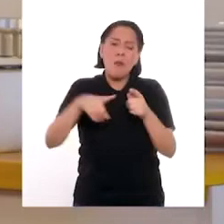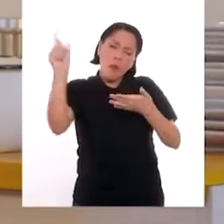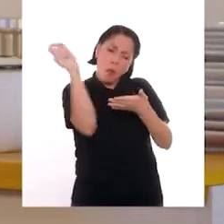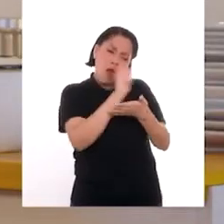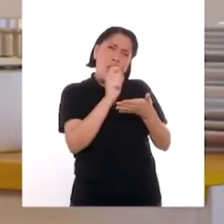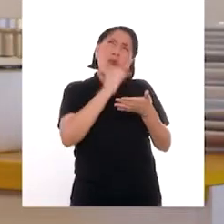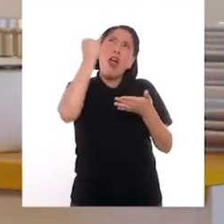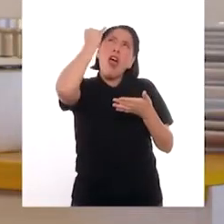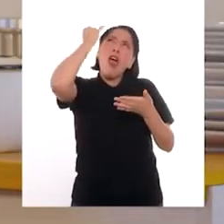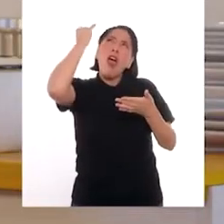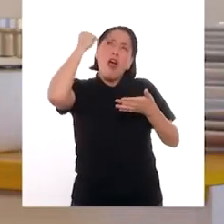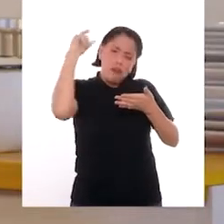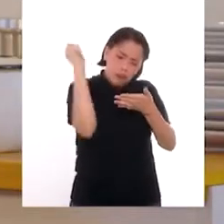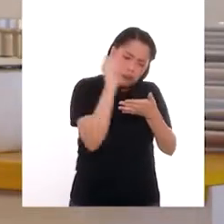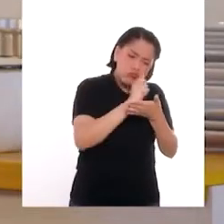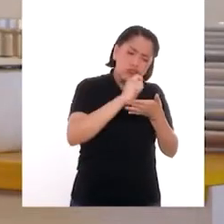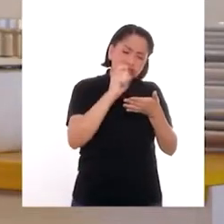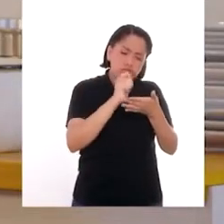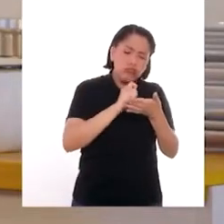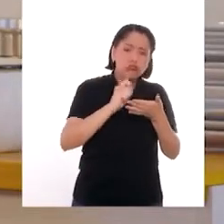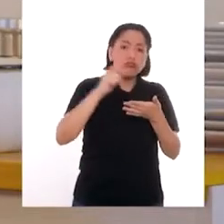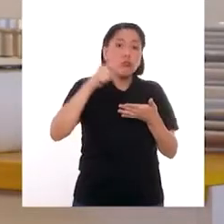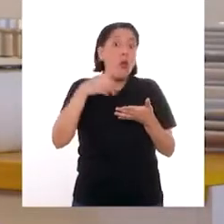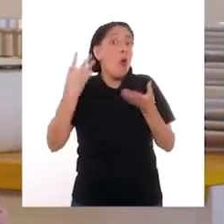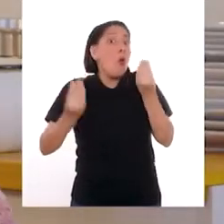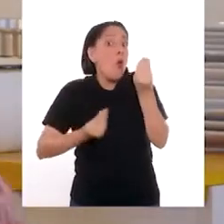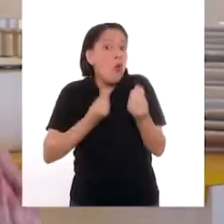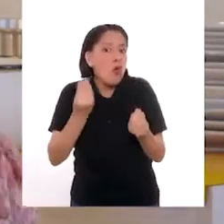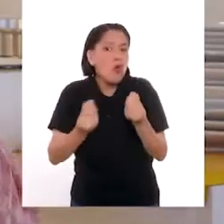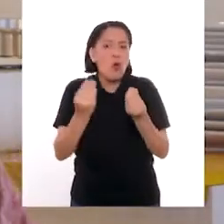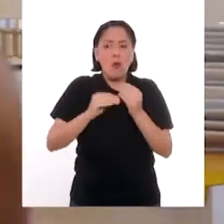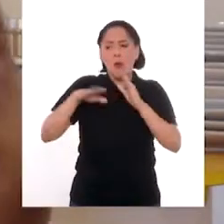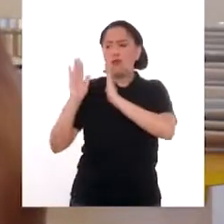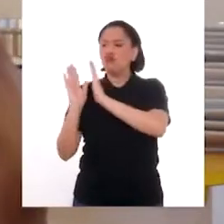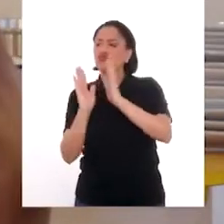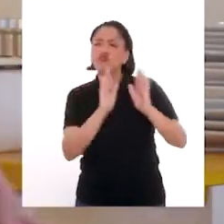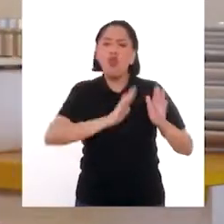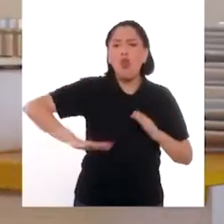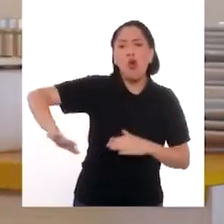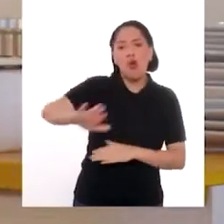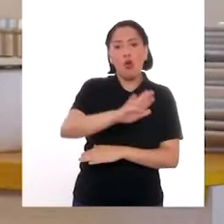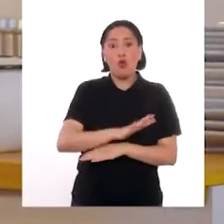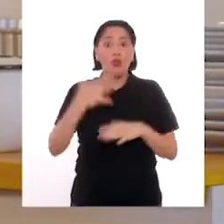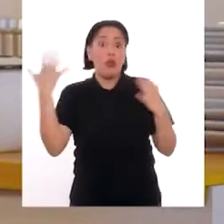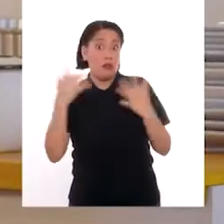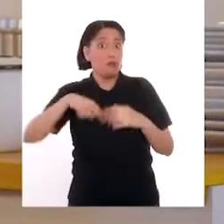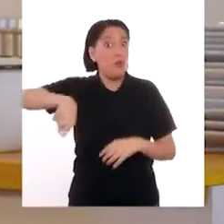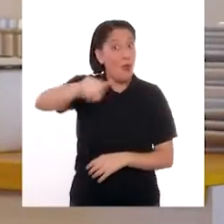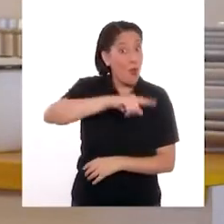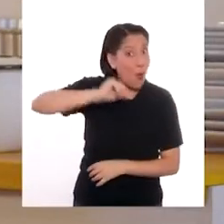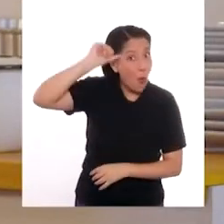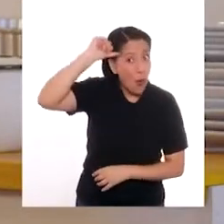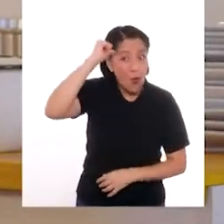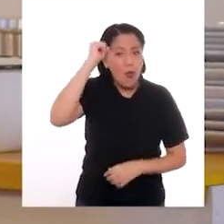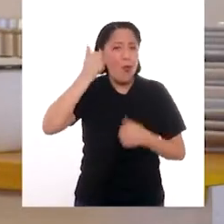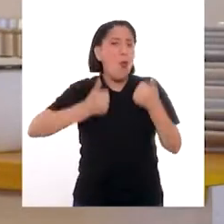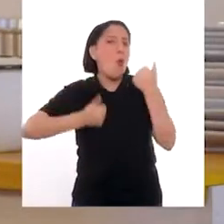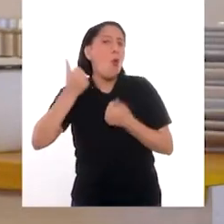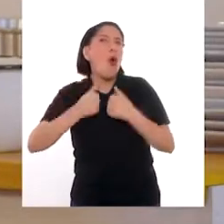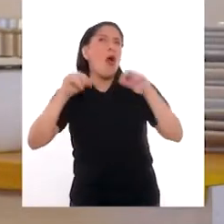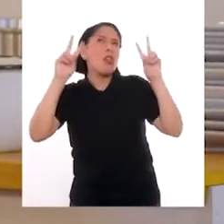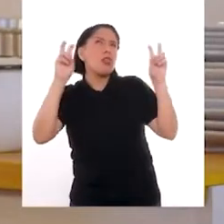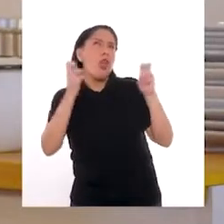vamos apuntando las ideas que vayan surgiendo para preparar nuestra escena. Para ello hay que recordar de